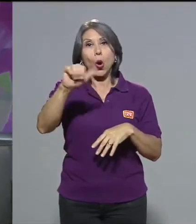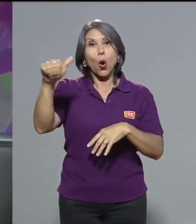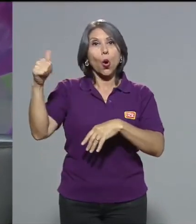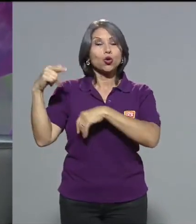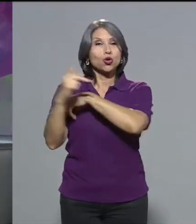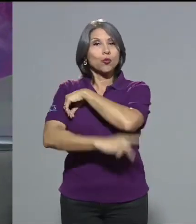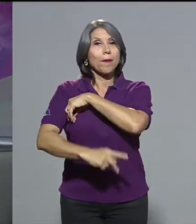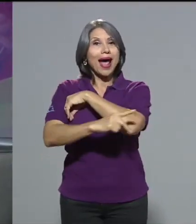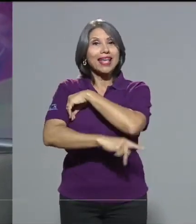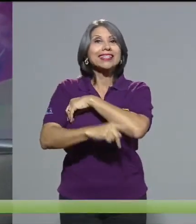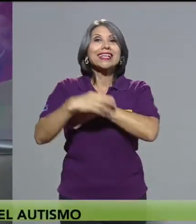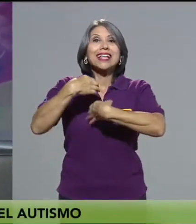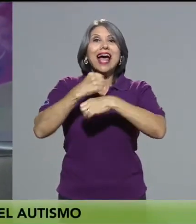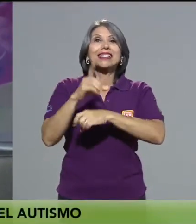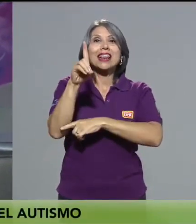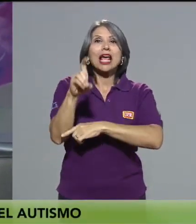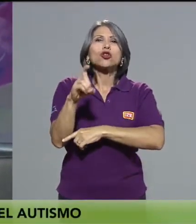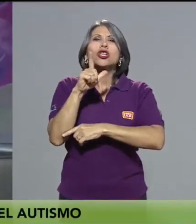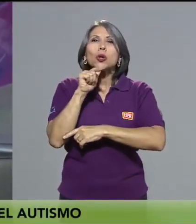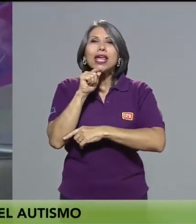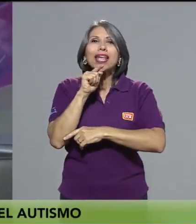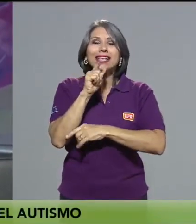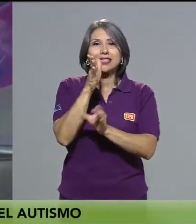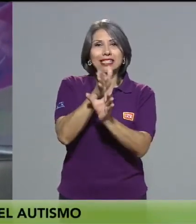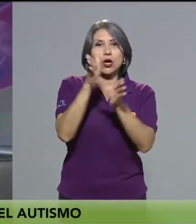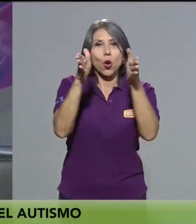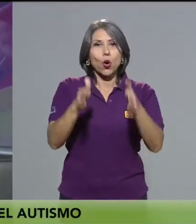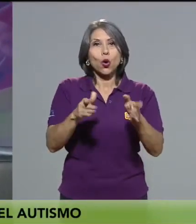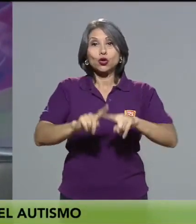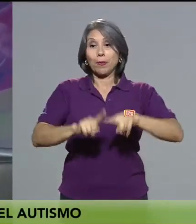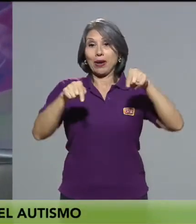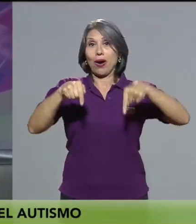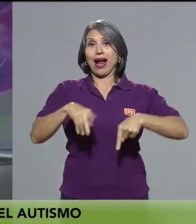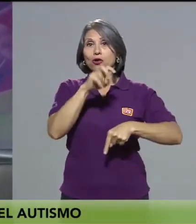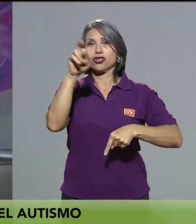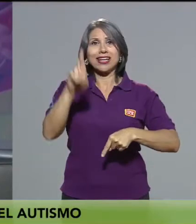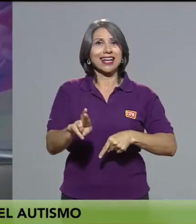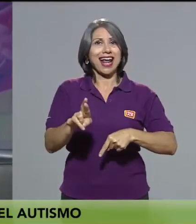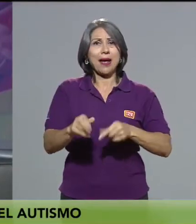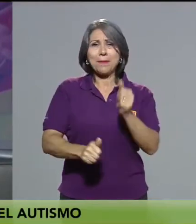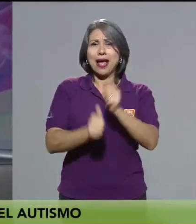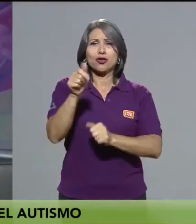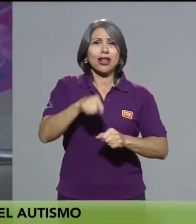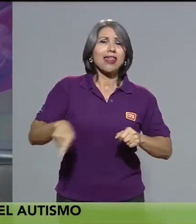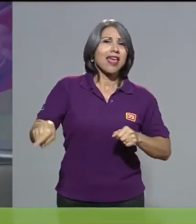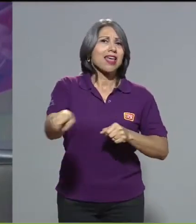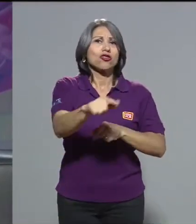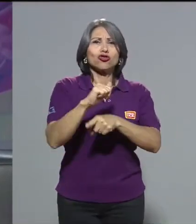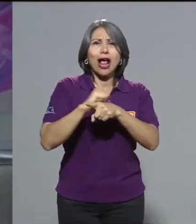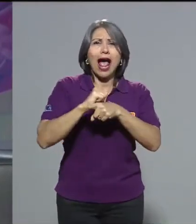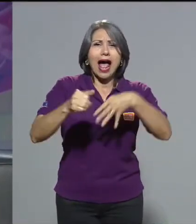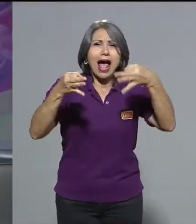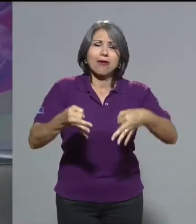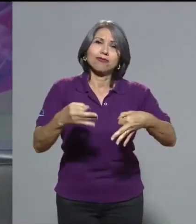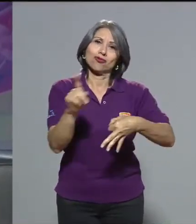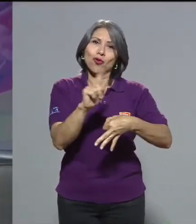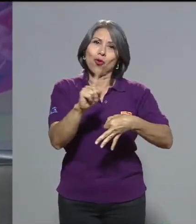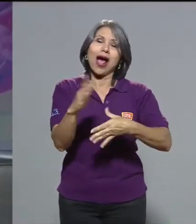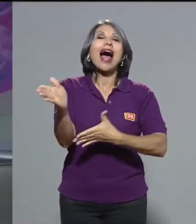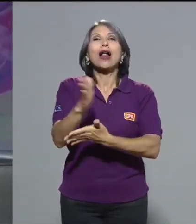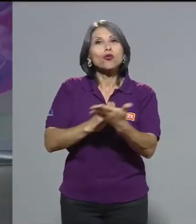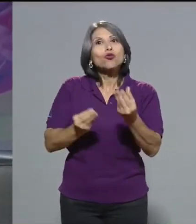el que diagnostica. En Costa Rica no están capacitados la mayoría, sino que hay muchos que están capacitados que son